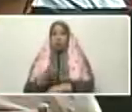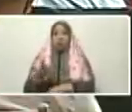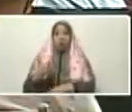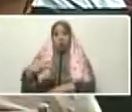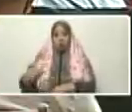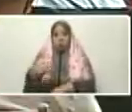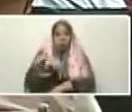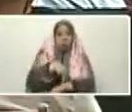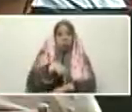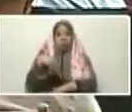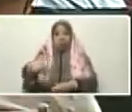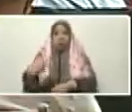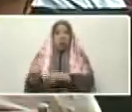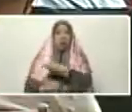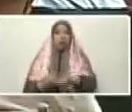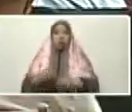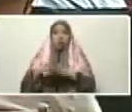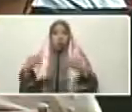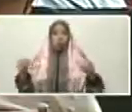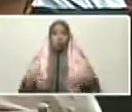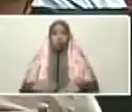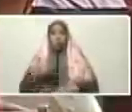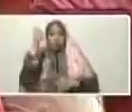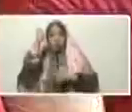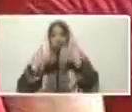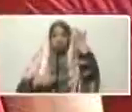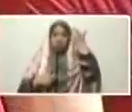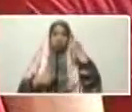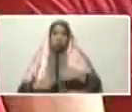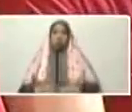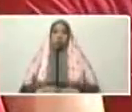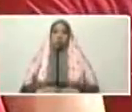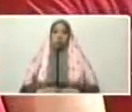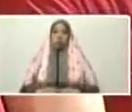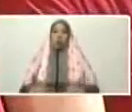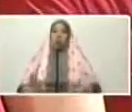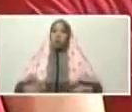brinco sabes le metía mil voltios